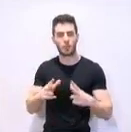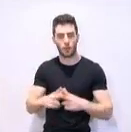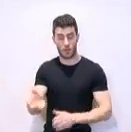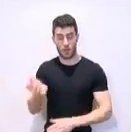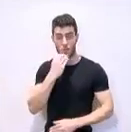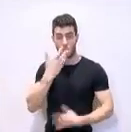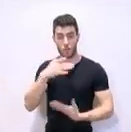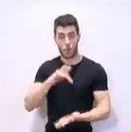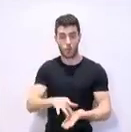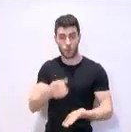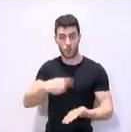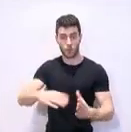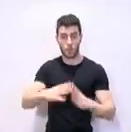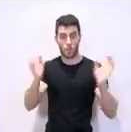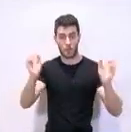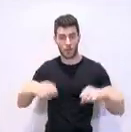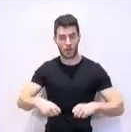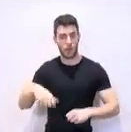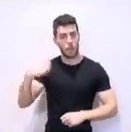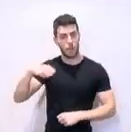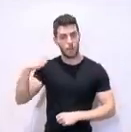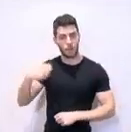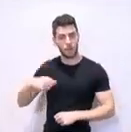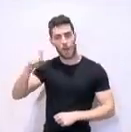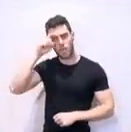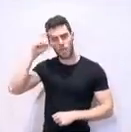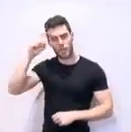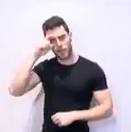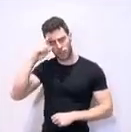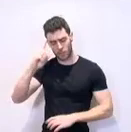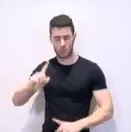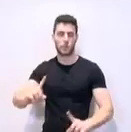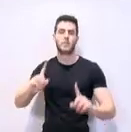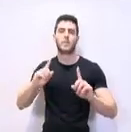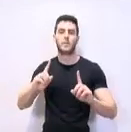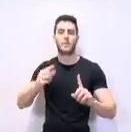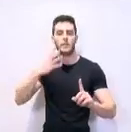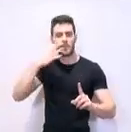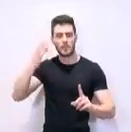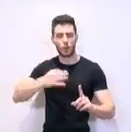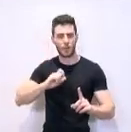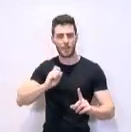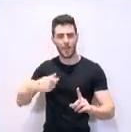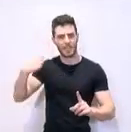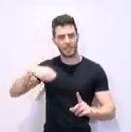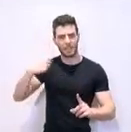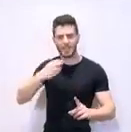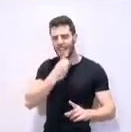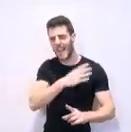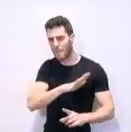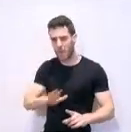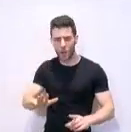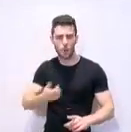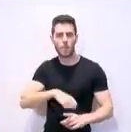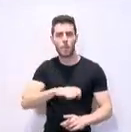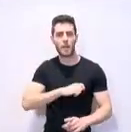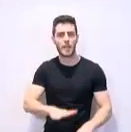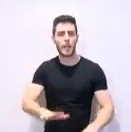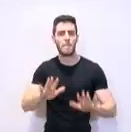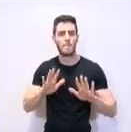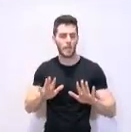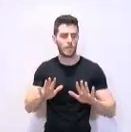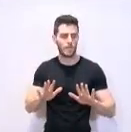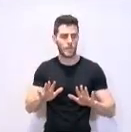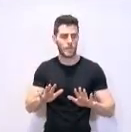cuando ustedes pactaron, el presidente Rodríguez Zapatero, por cierto, seguramente el mejor expresidente de este país, pero no fue el